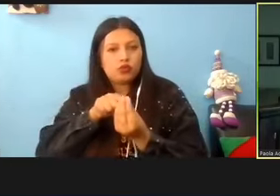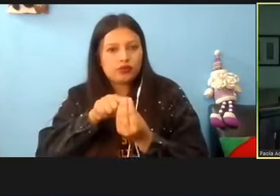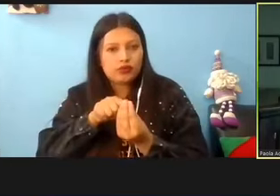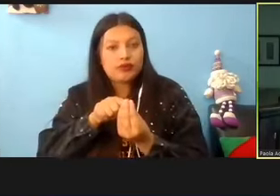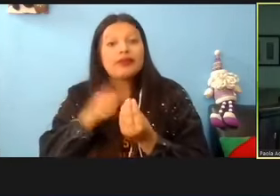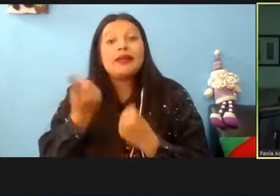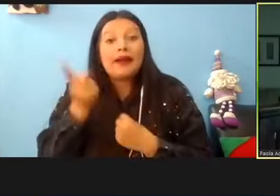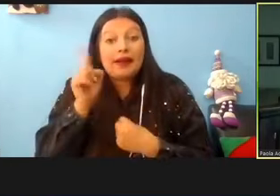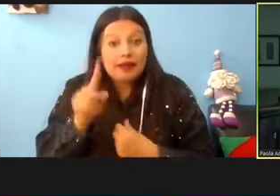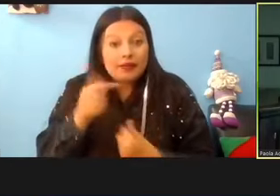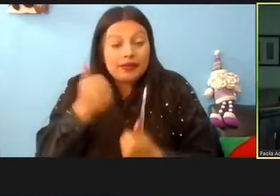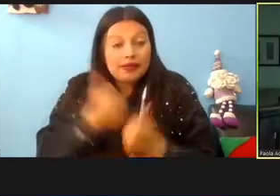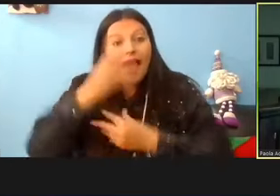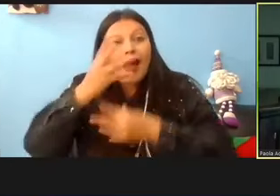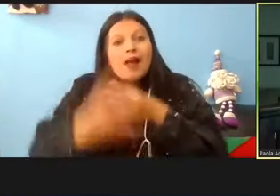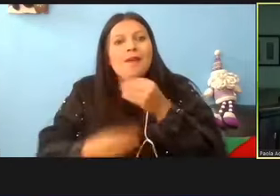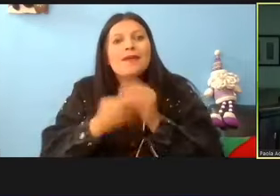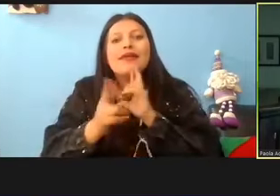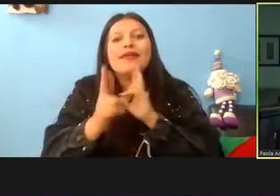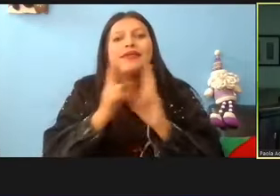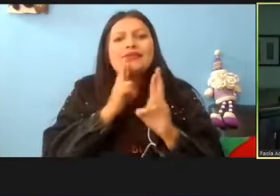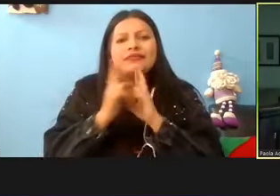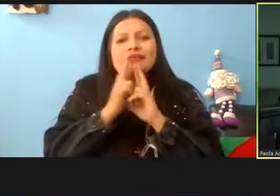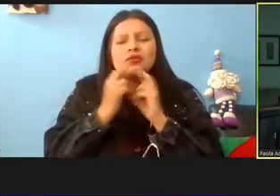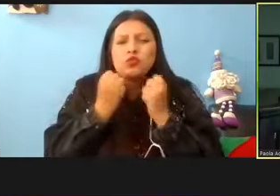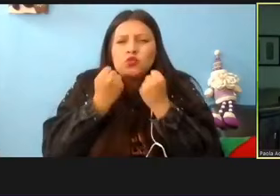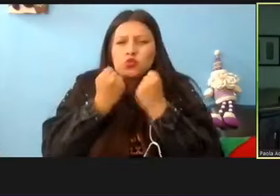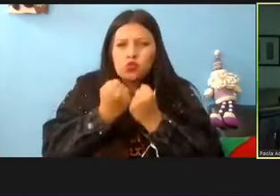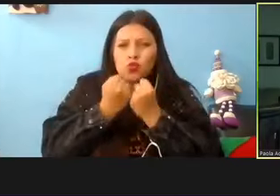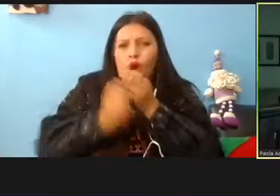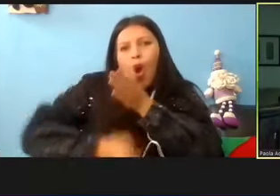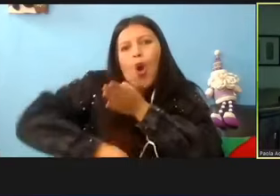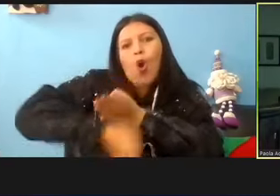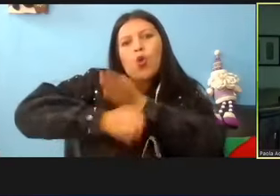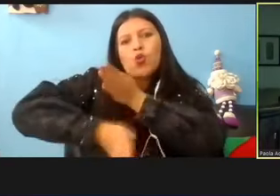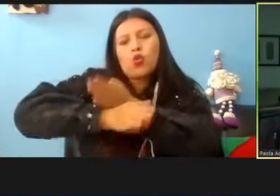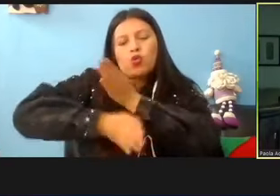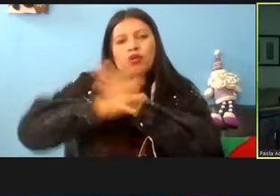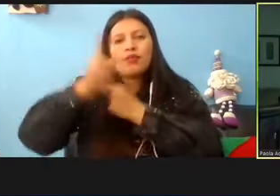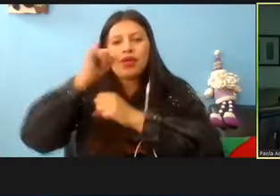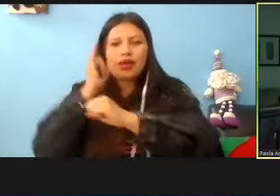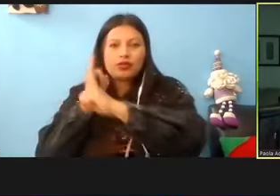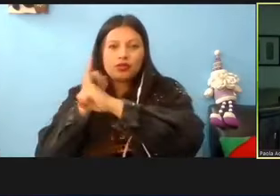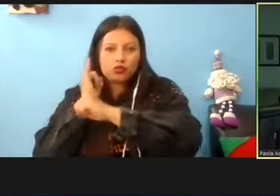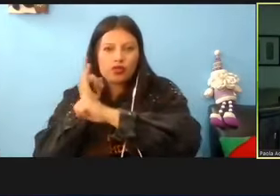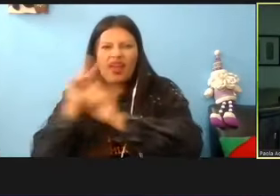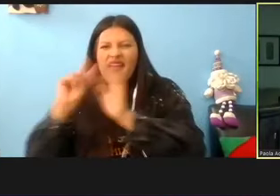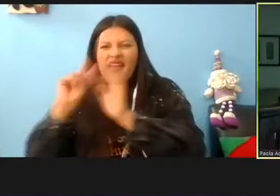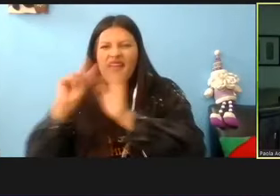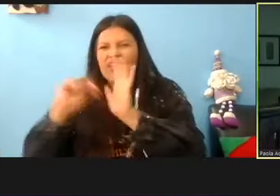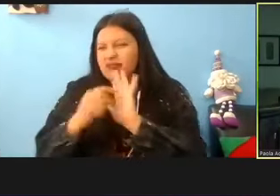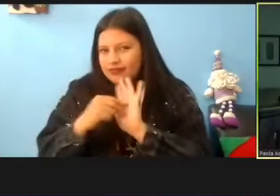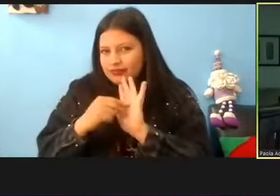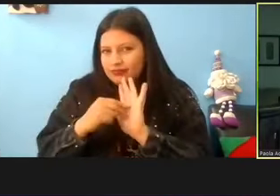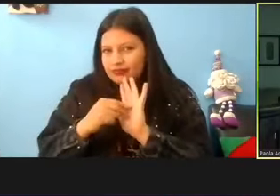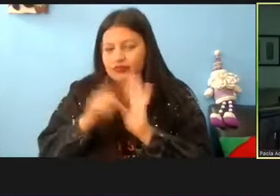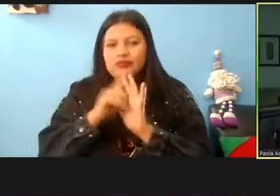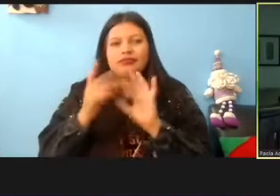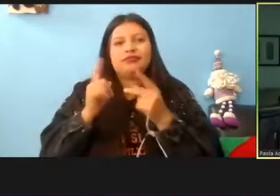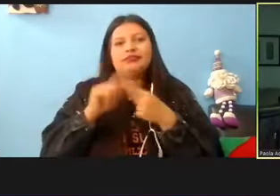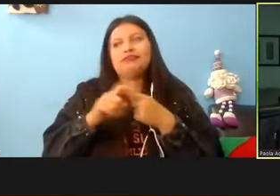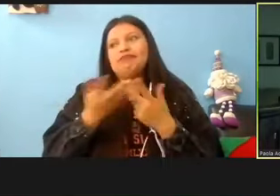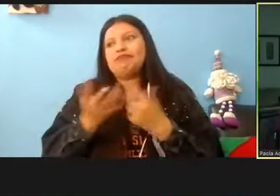y además una relación tensa y constante con la institucionalidad, es decir, con